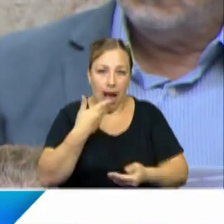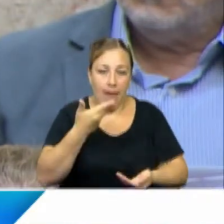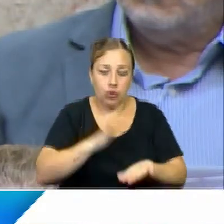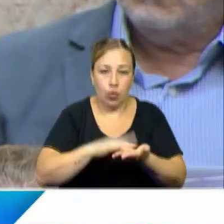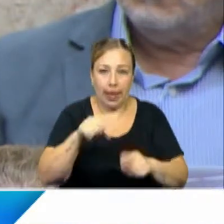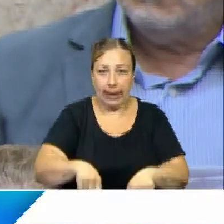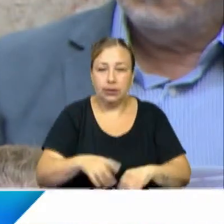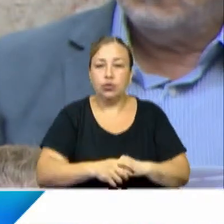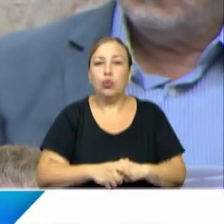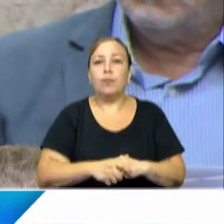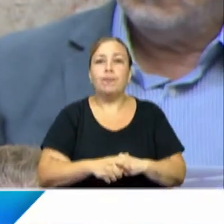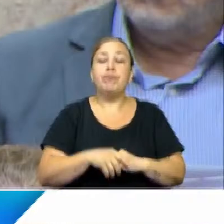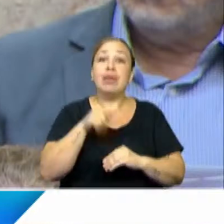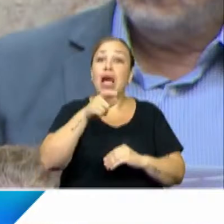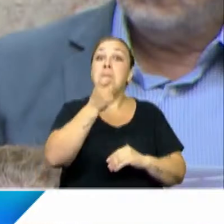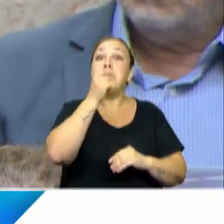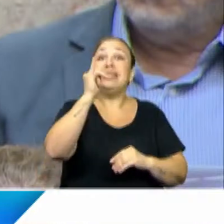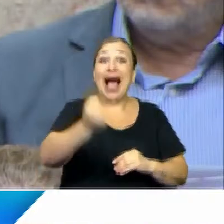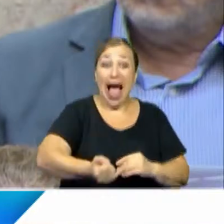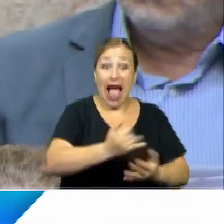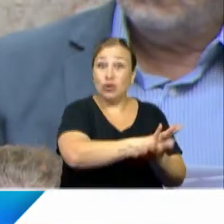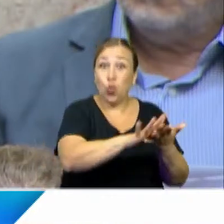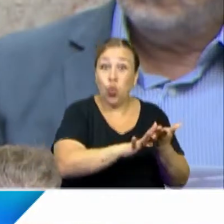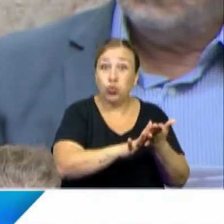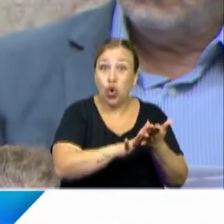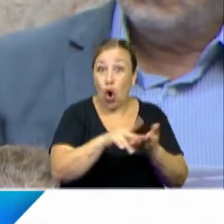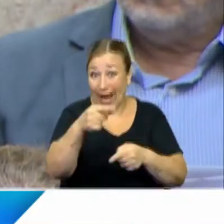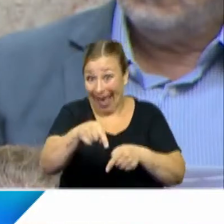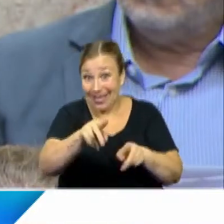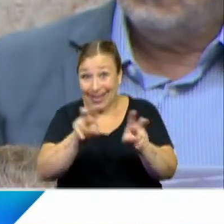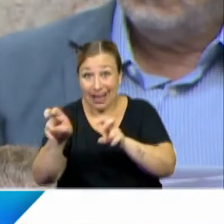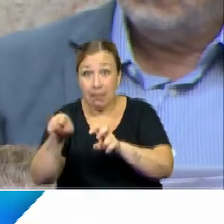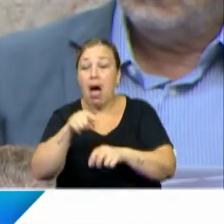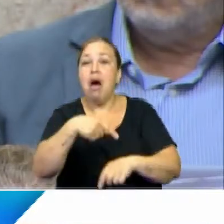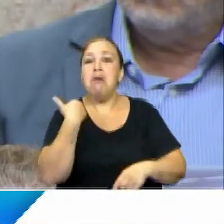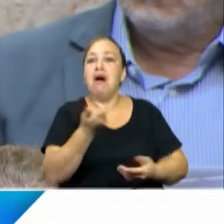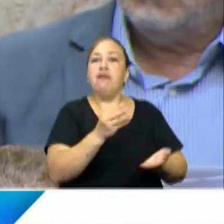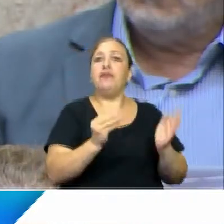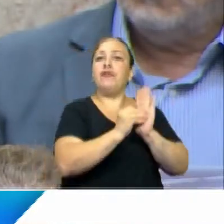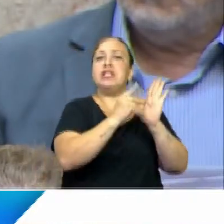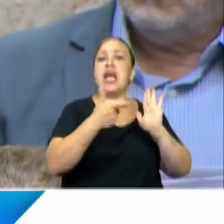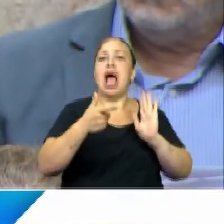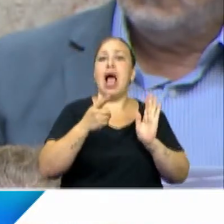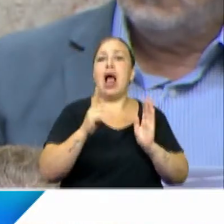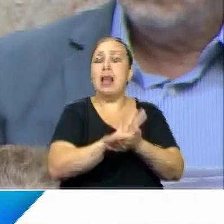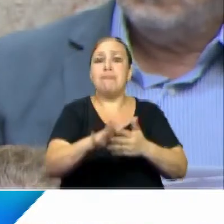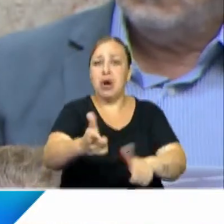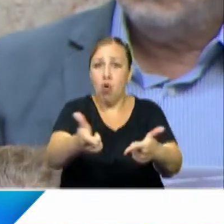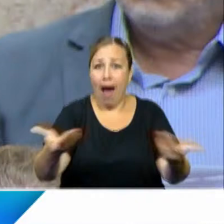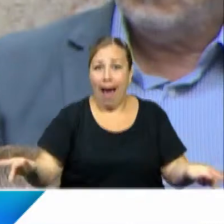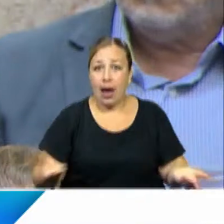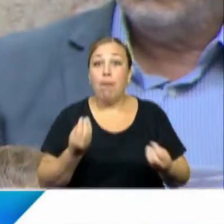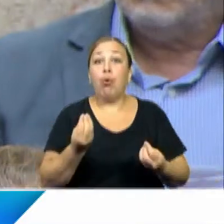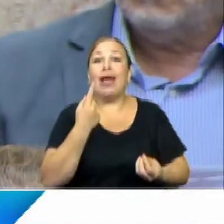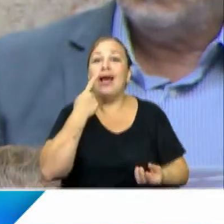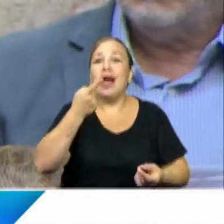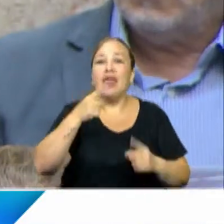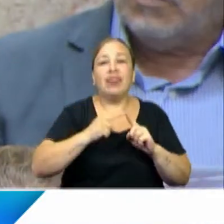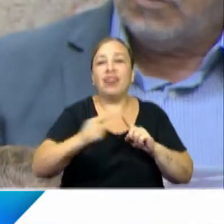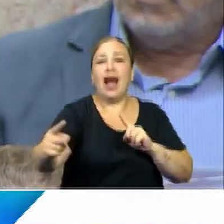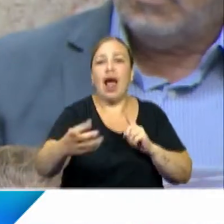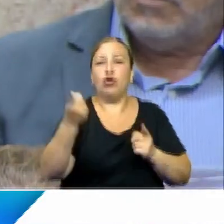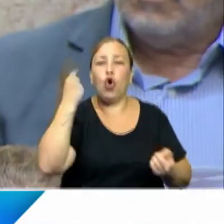si resolviéramos los casos no haría ficha limpia, porque se aplicaría directamente la sentencia y